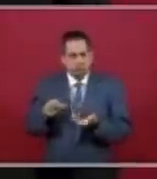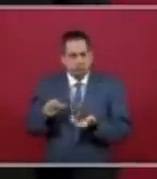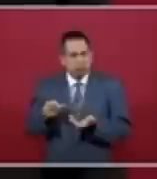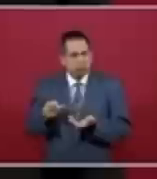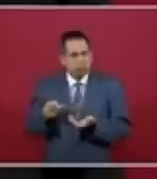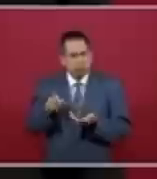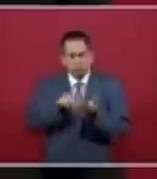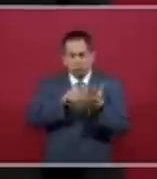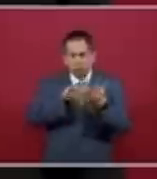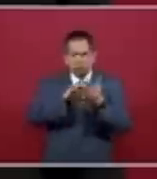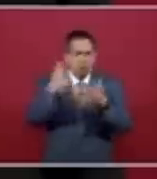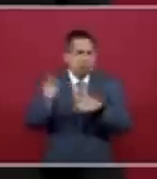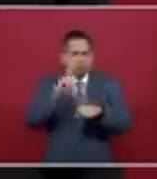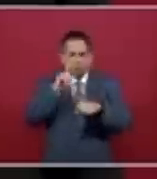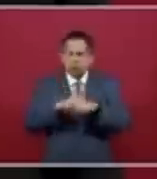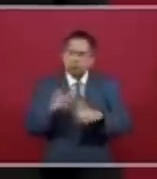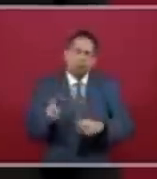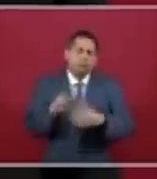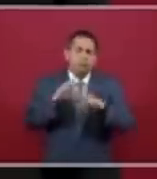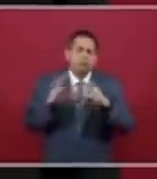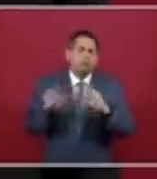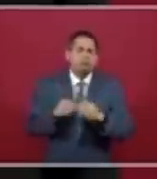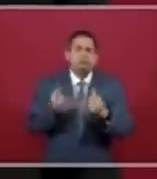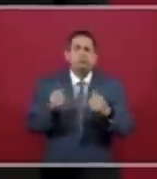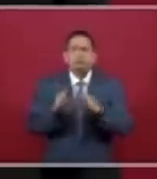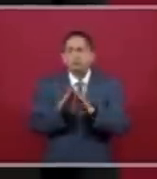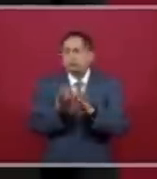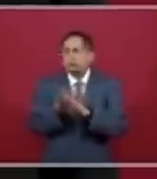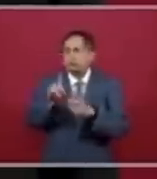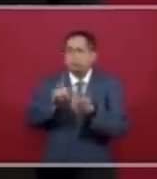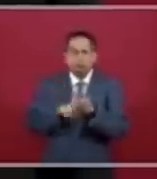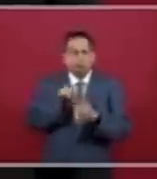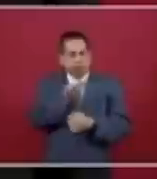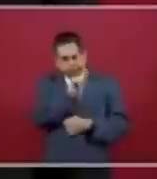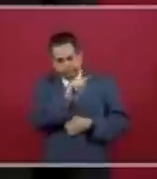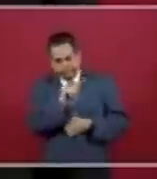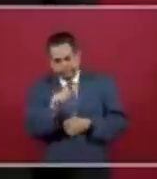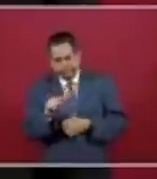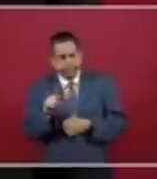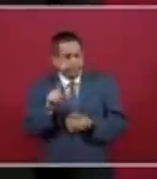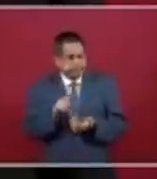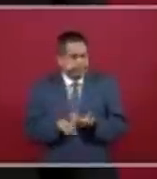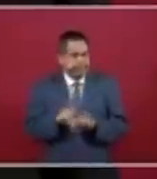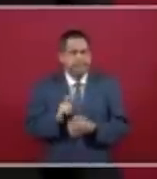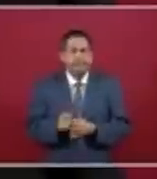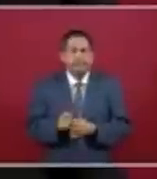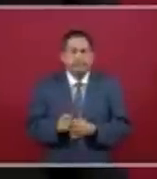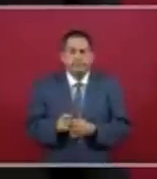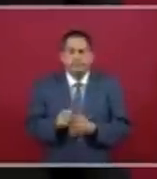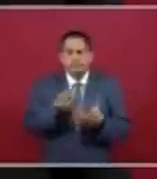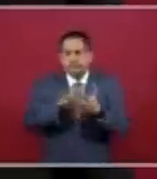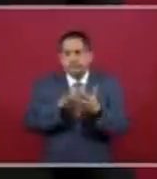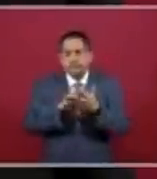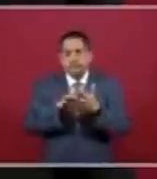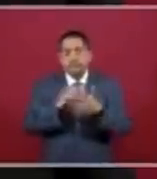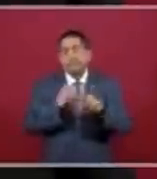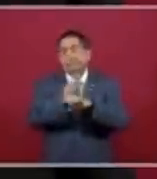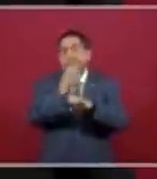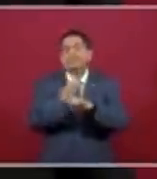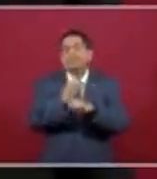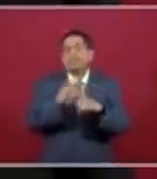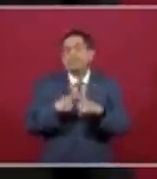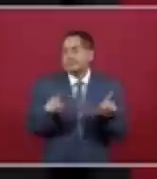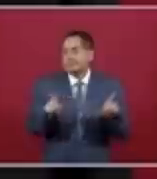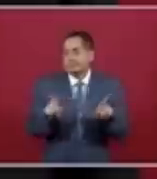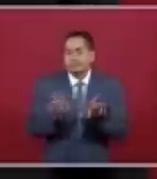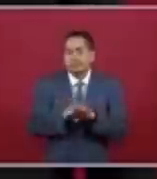en las cárceles federales y cómo está la situación en los reclusorios estatales en